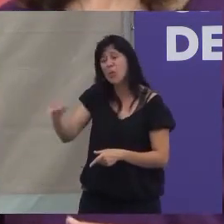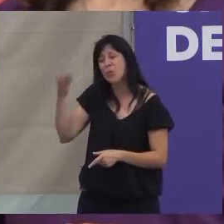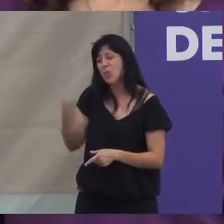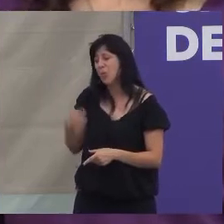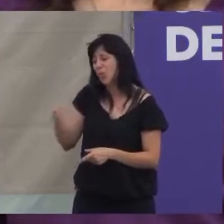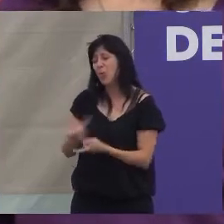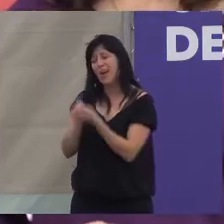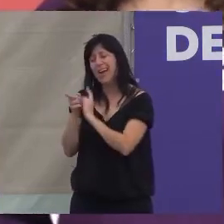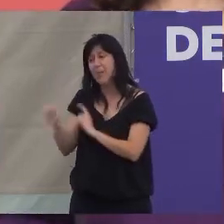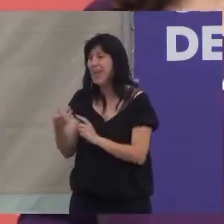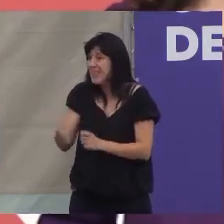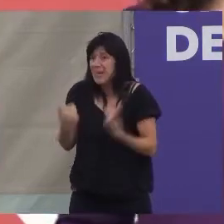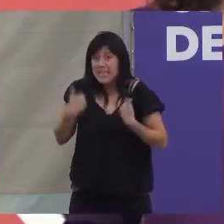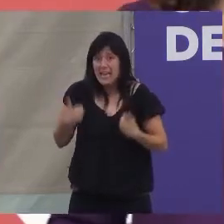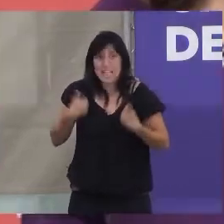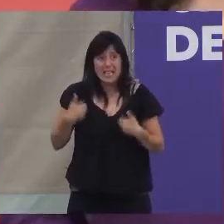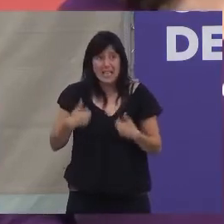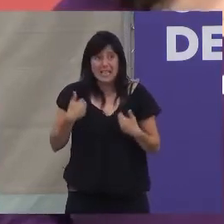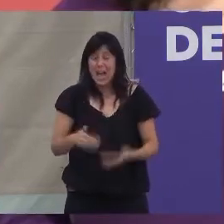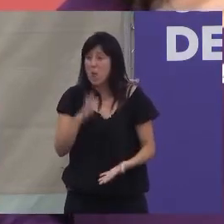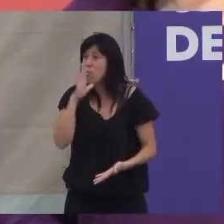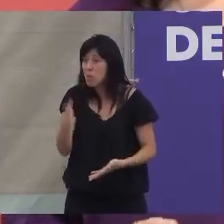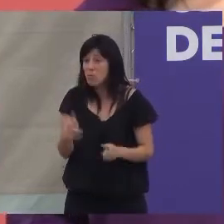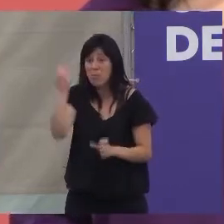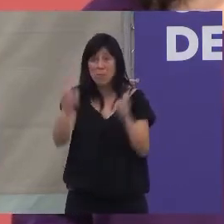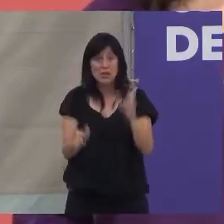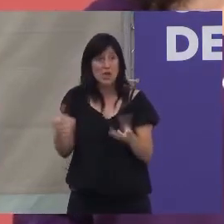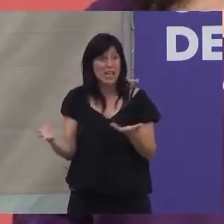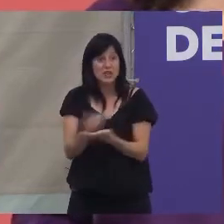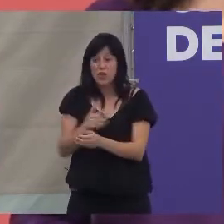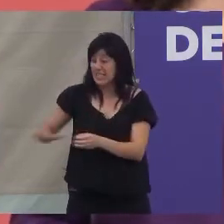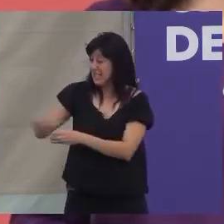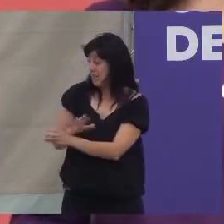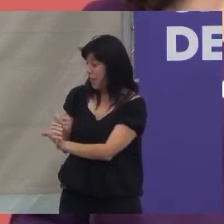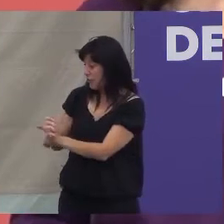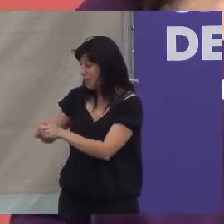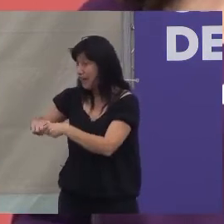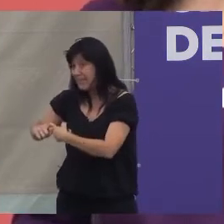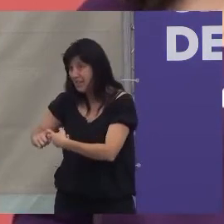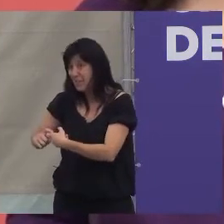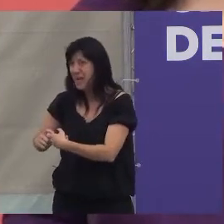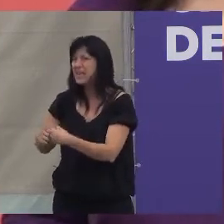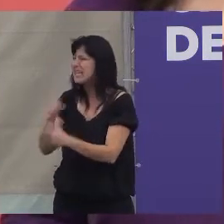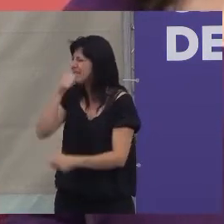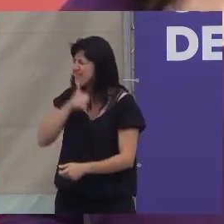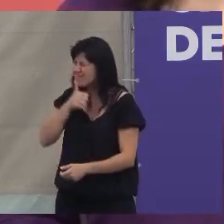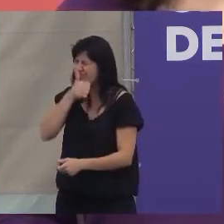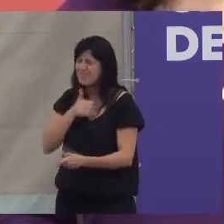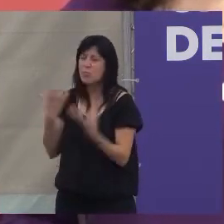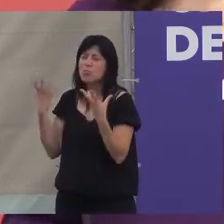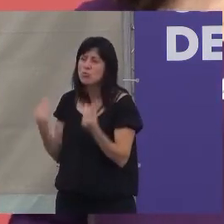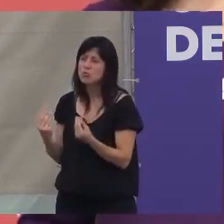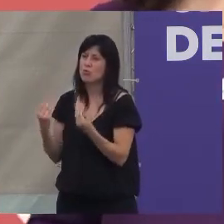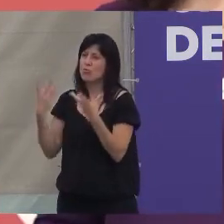esto y tiene que ser ya porque todas las personas que están participando en estos espacios dedican mucho sacrificio,